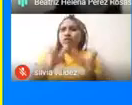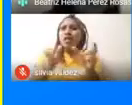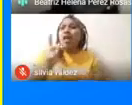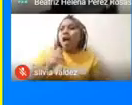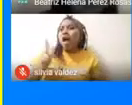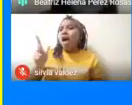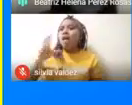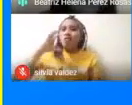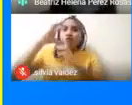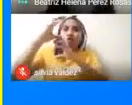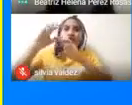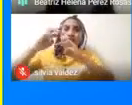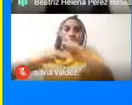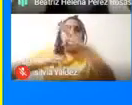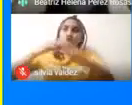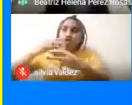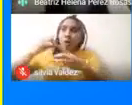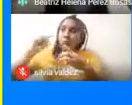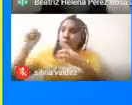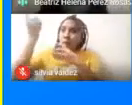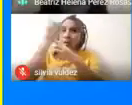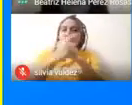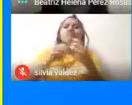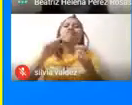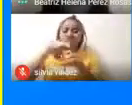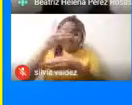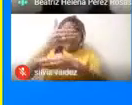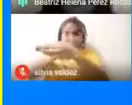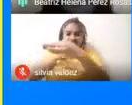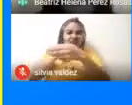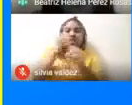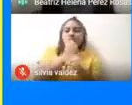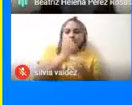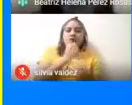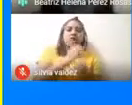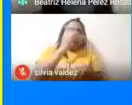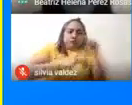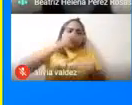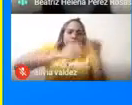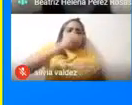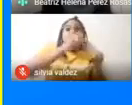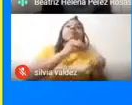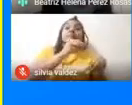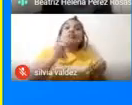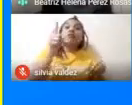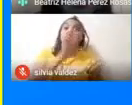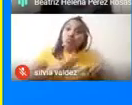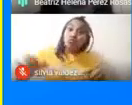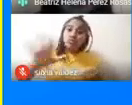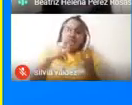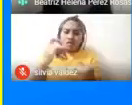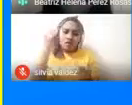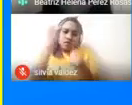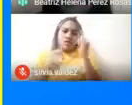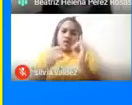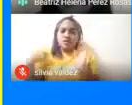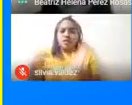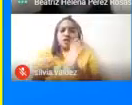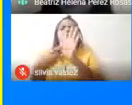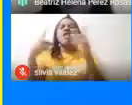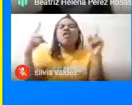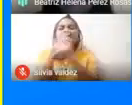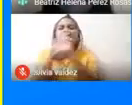por el mundo, eso detrás hay todo este trabajo. Entonces, aquellos ustedes, y quiero con esto terminar y dejarles un